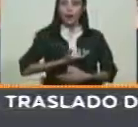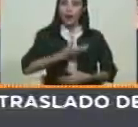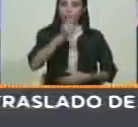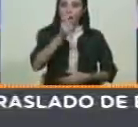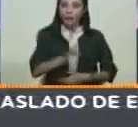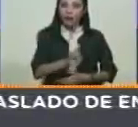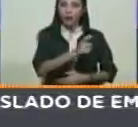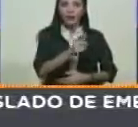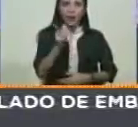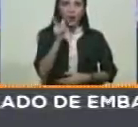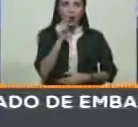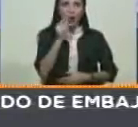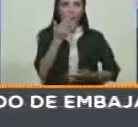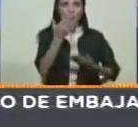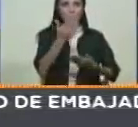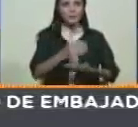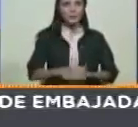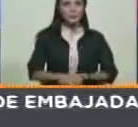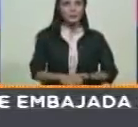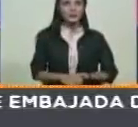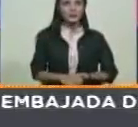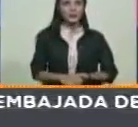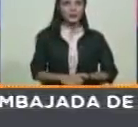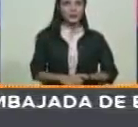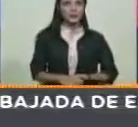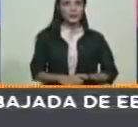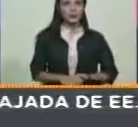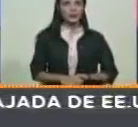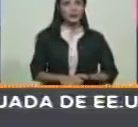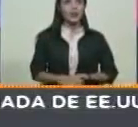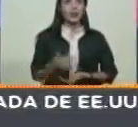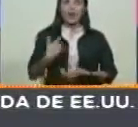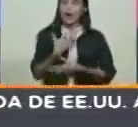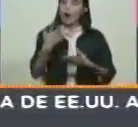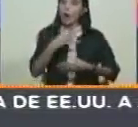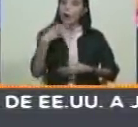nuestro querido comandante reyes reyes camarada la juventud al poder